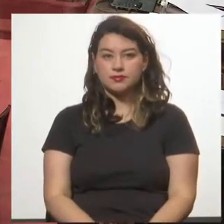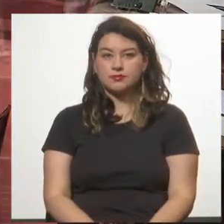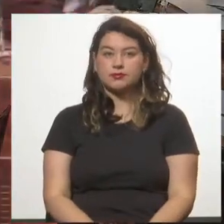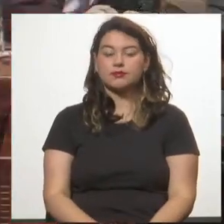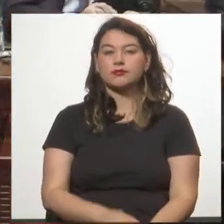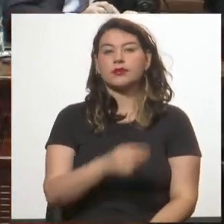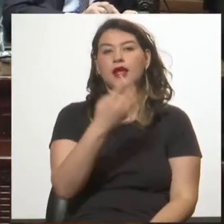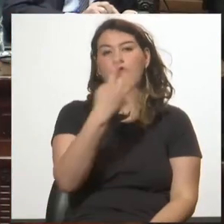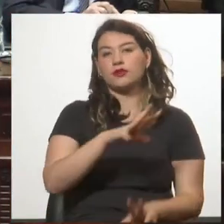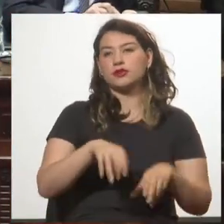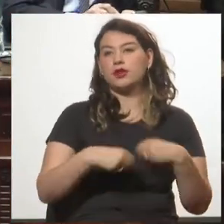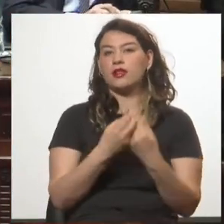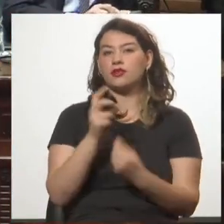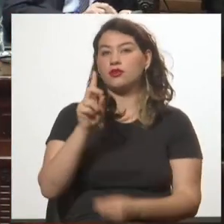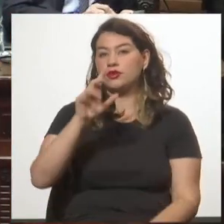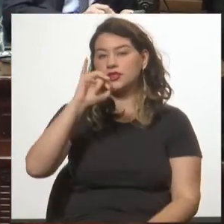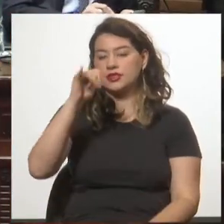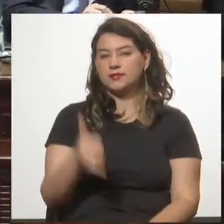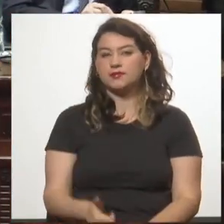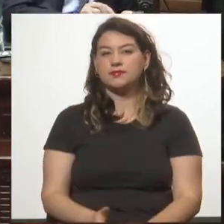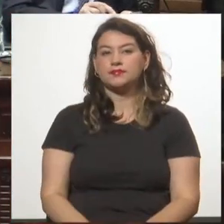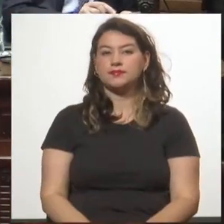12-14 afirmativo